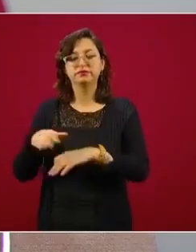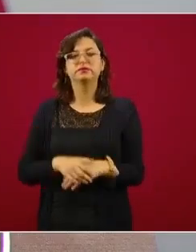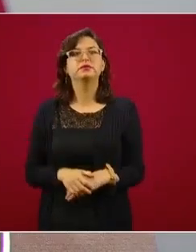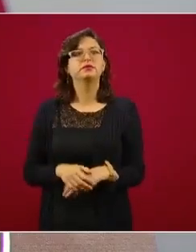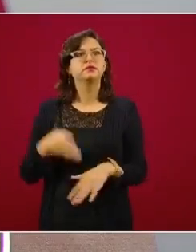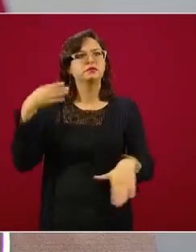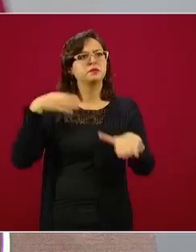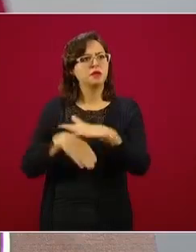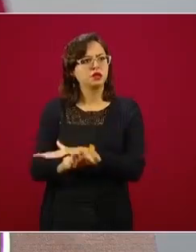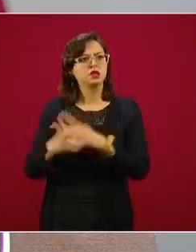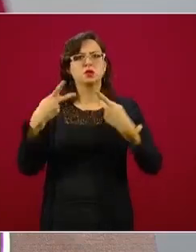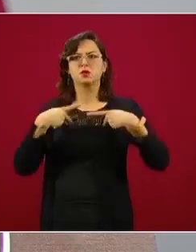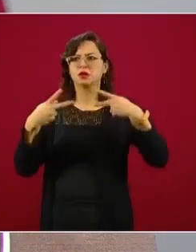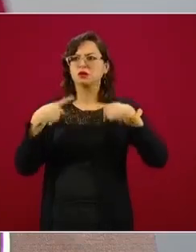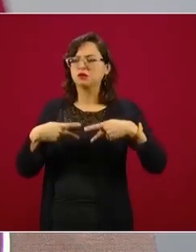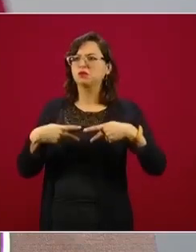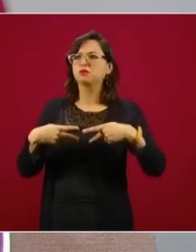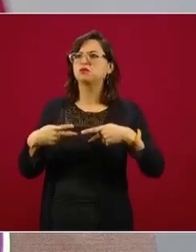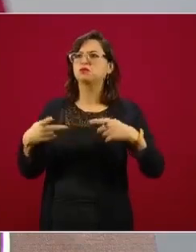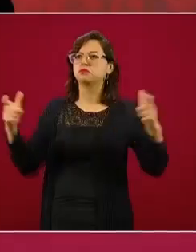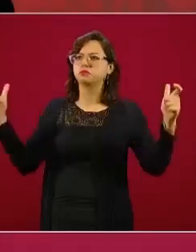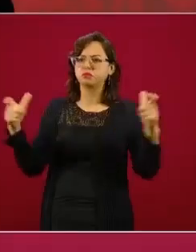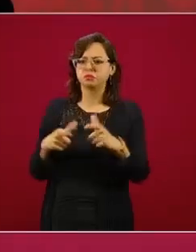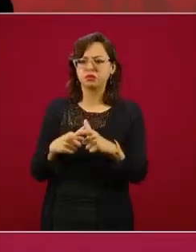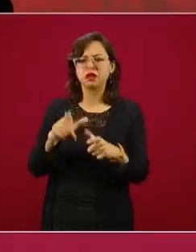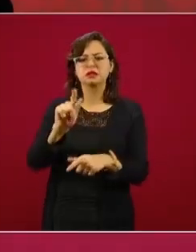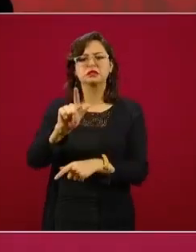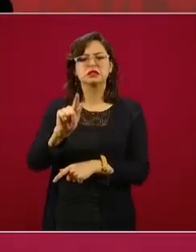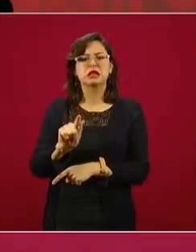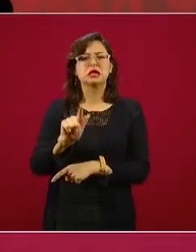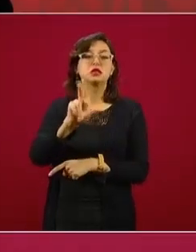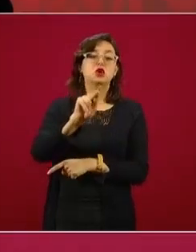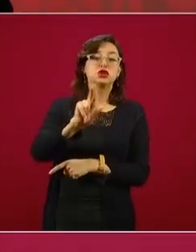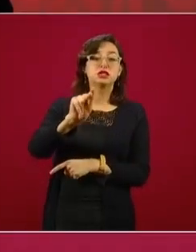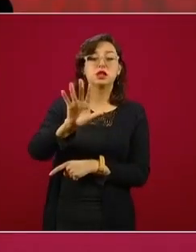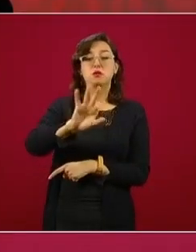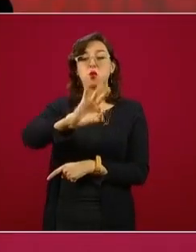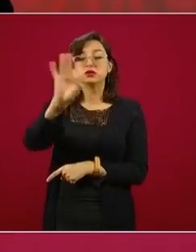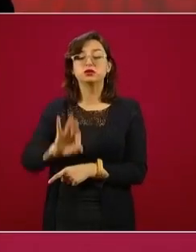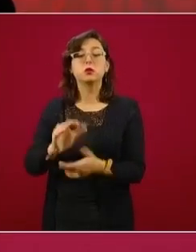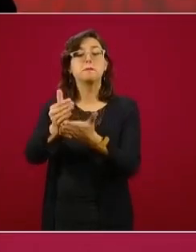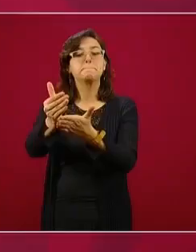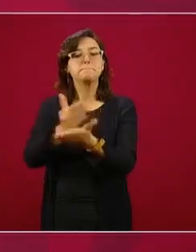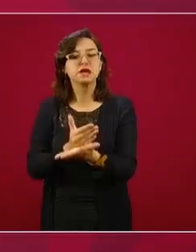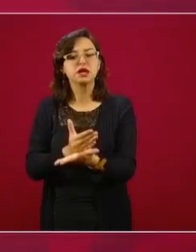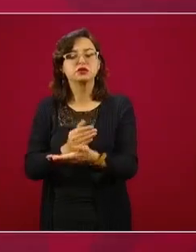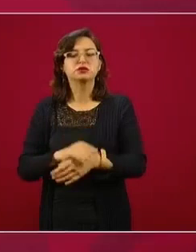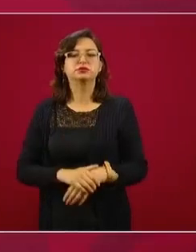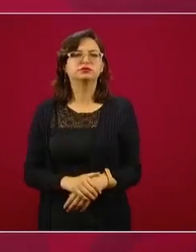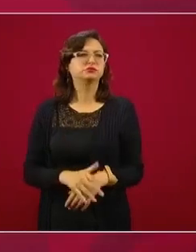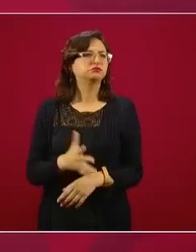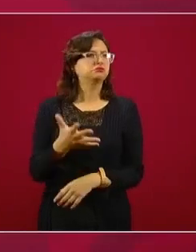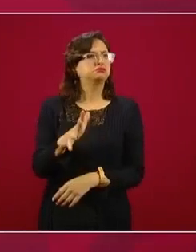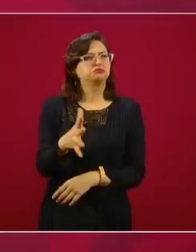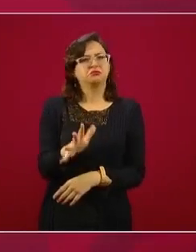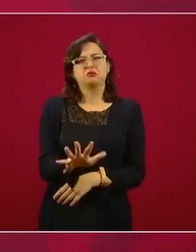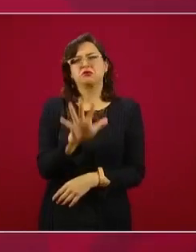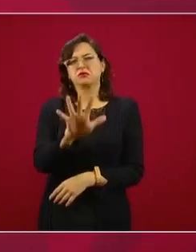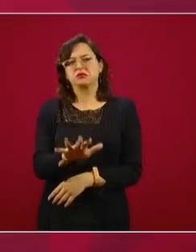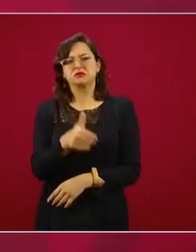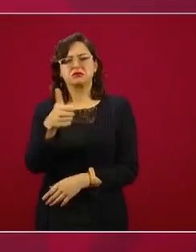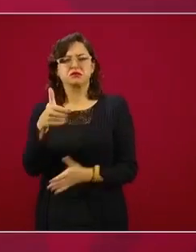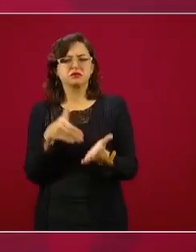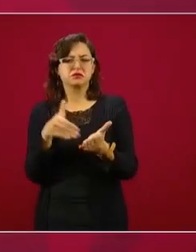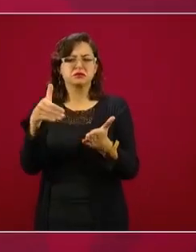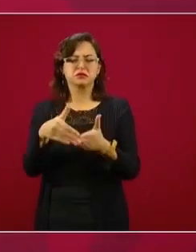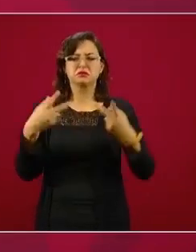él en cerca de 75 a 80%. Normalmente se mueven alrededor de entre 5 y 6